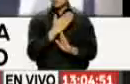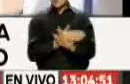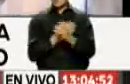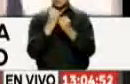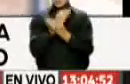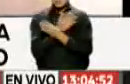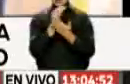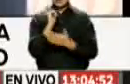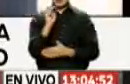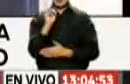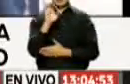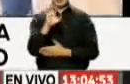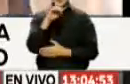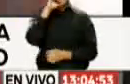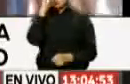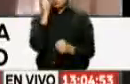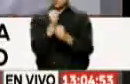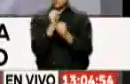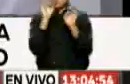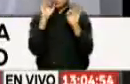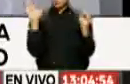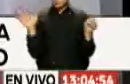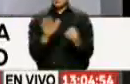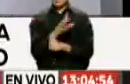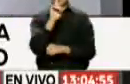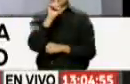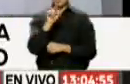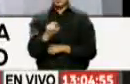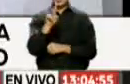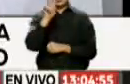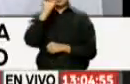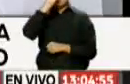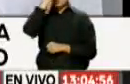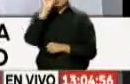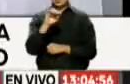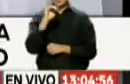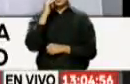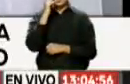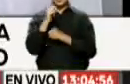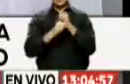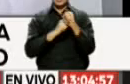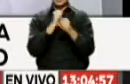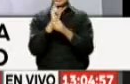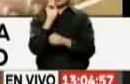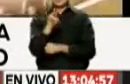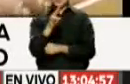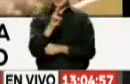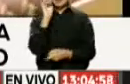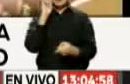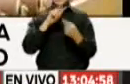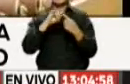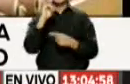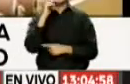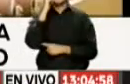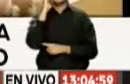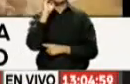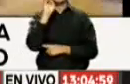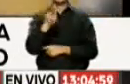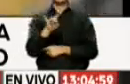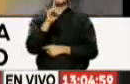reporte del INEC, el empleo pleno cayó en 1,2% entre junio de 2017 y junio de